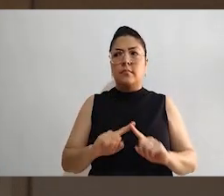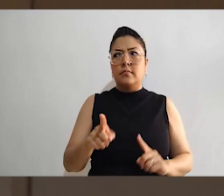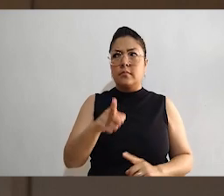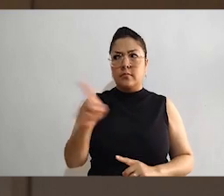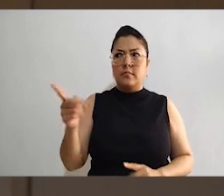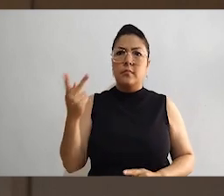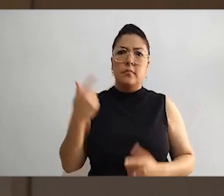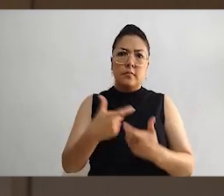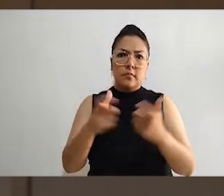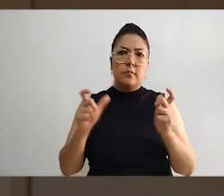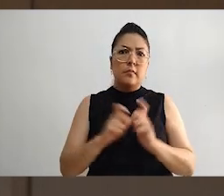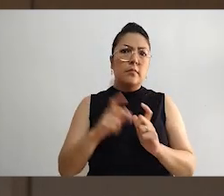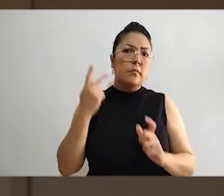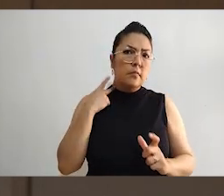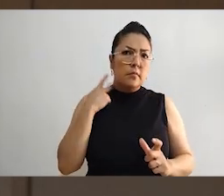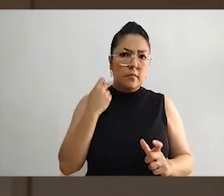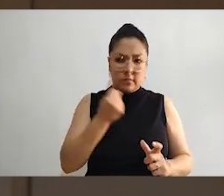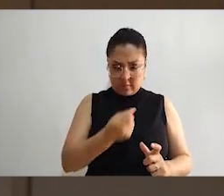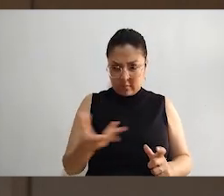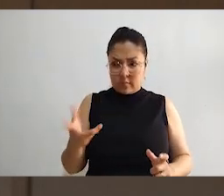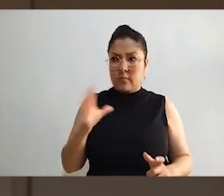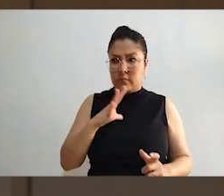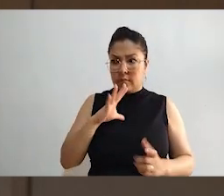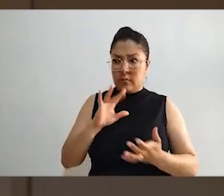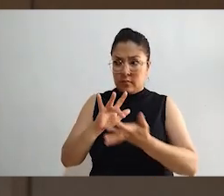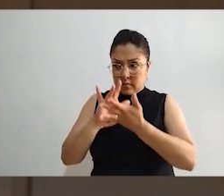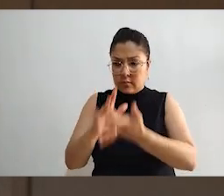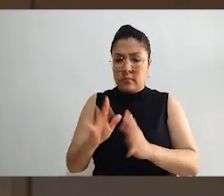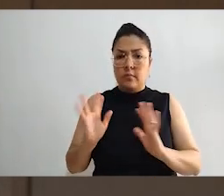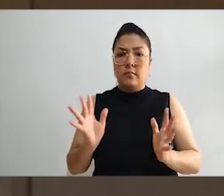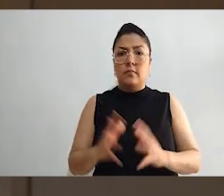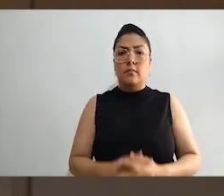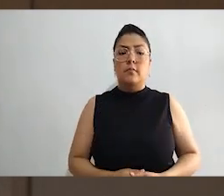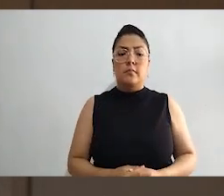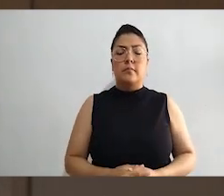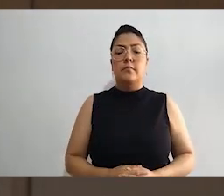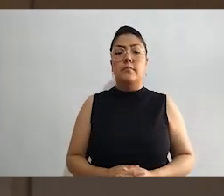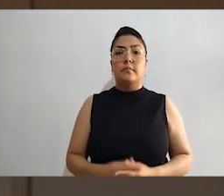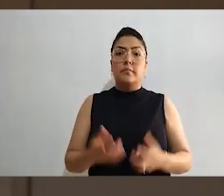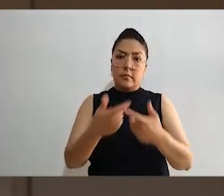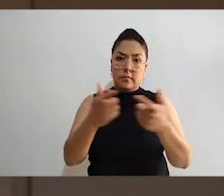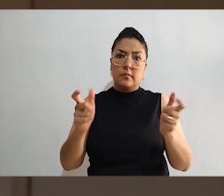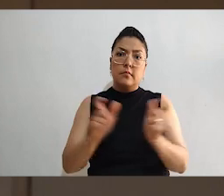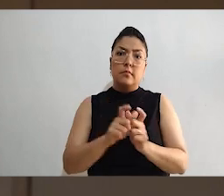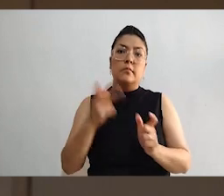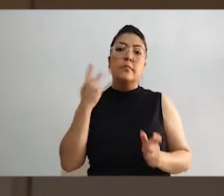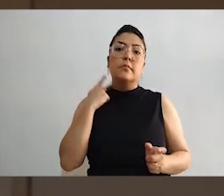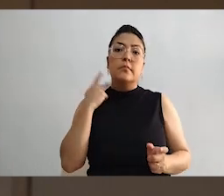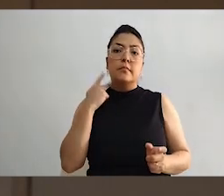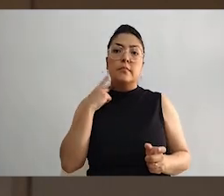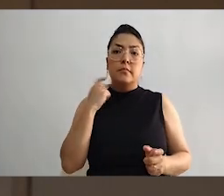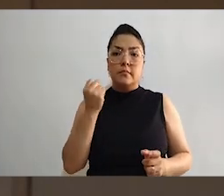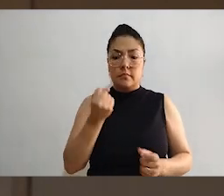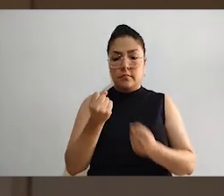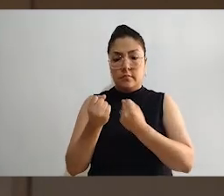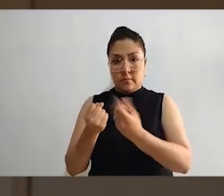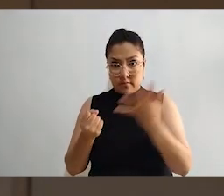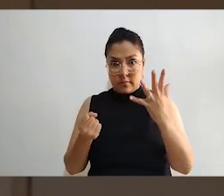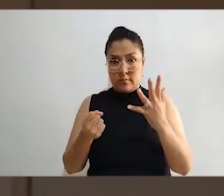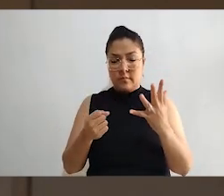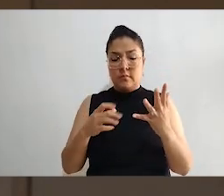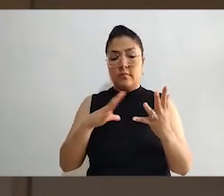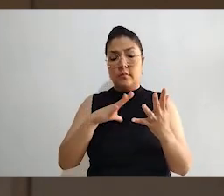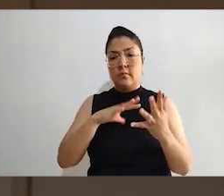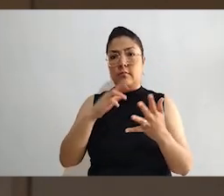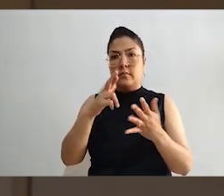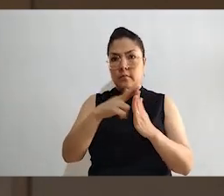de los partidos políticos como está establecido. Es decir, que los partidos políticos realmente cumplan sus estatutos